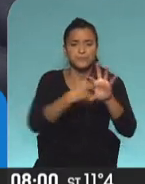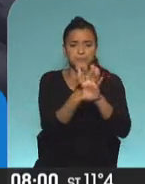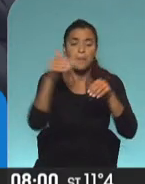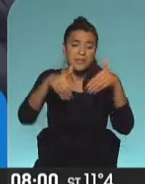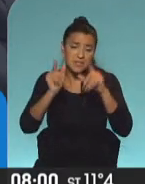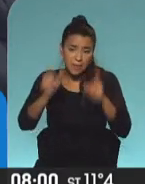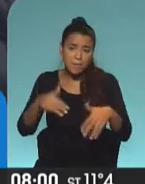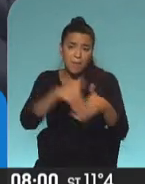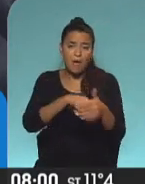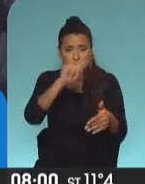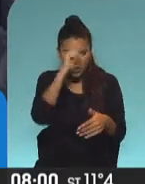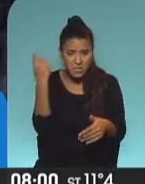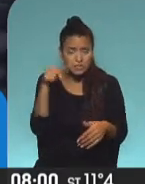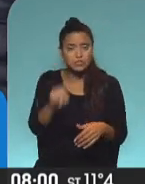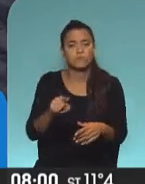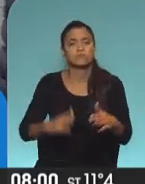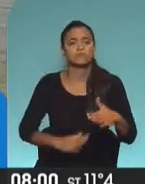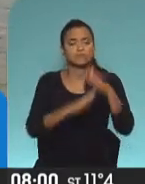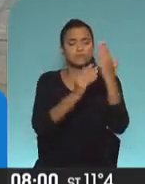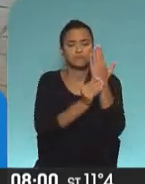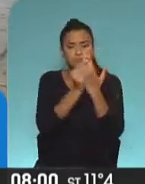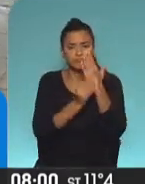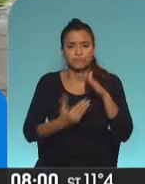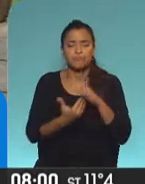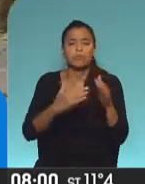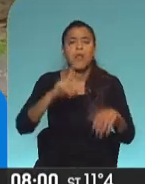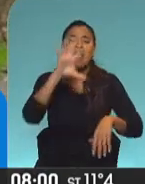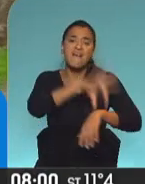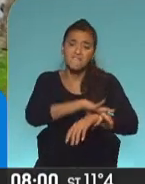presencial allí en el Banco Nación, al mando del jefe de gabinete, por supuesto, Santiago